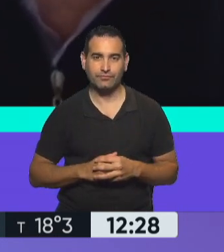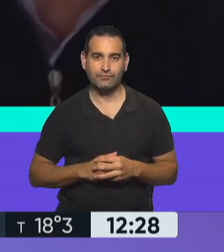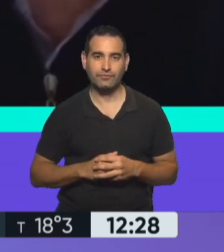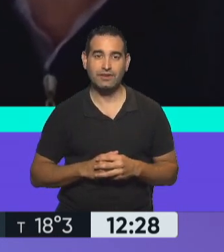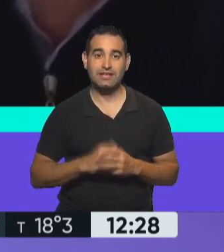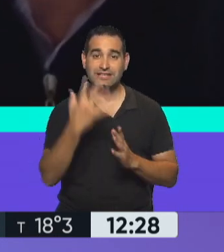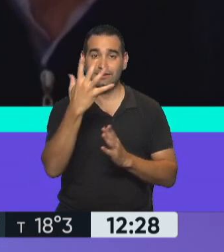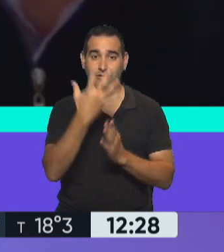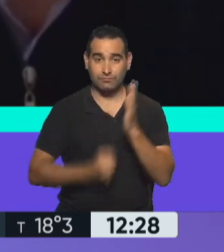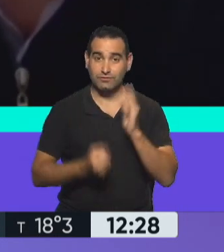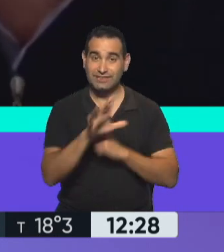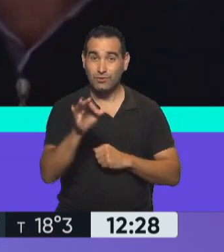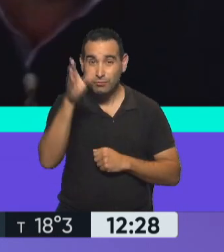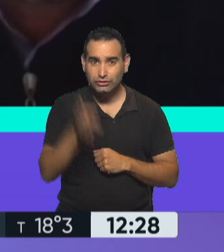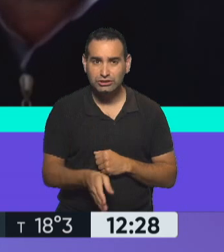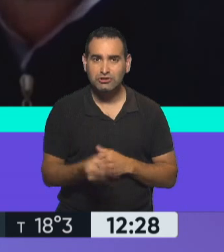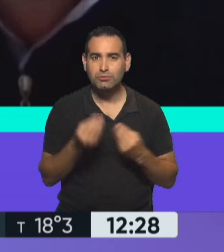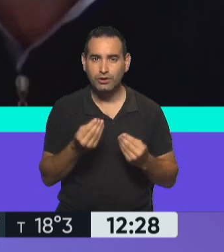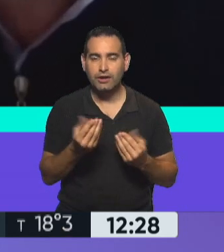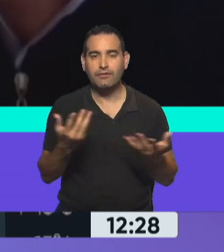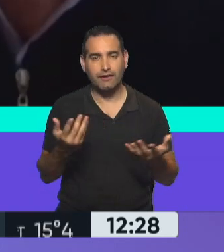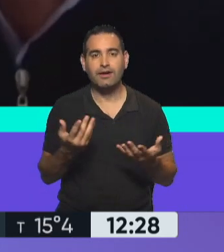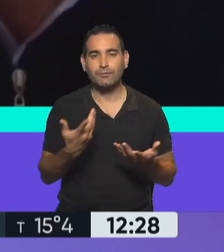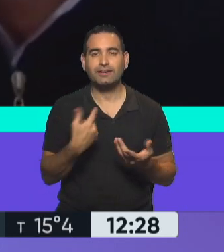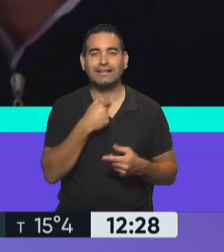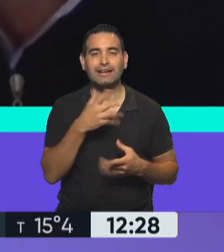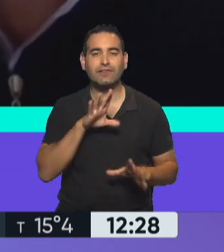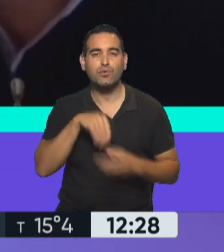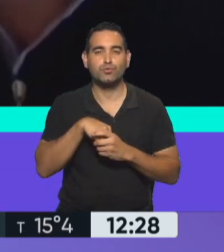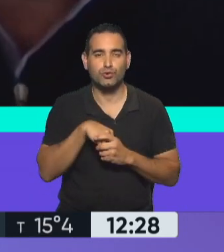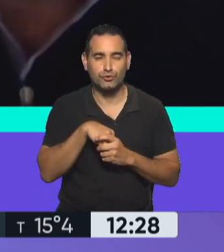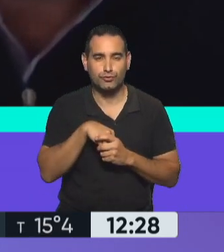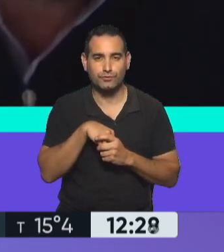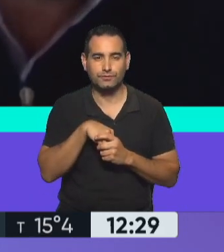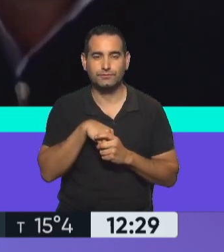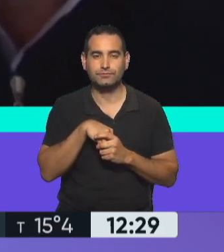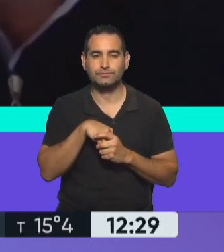descuente un 50%, eso tiene que ver con criterios de inclusión, por ejemplo,